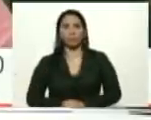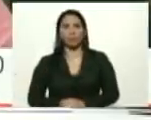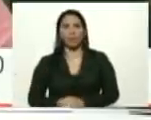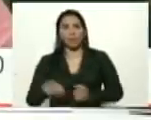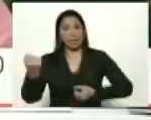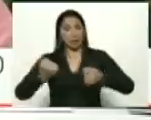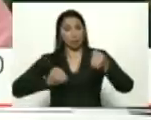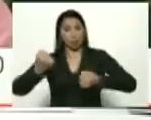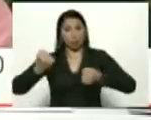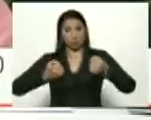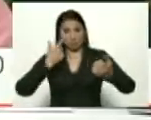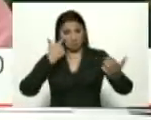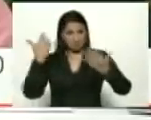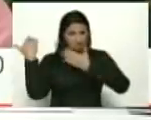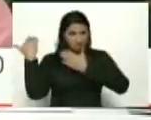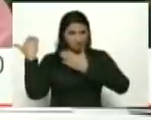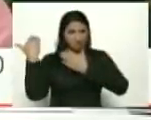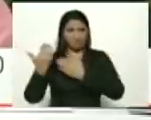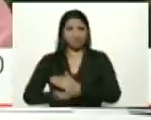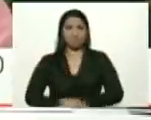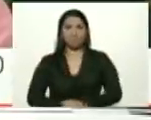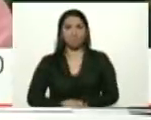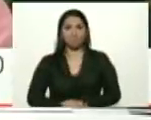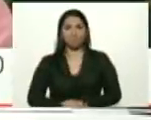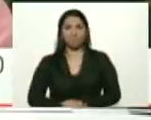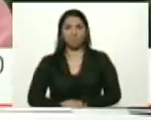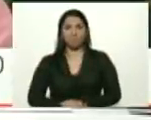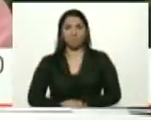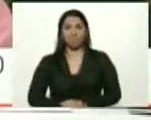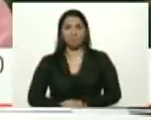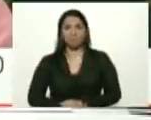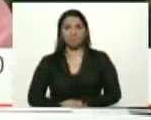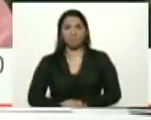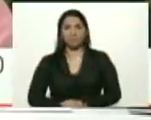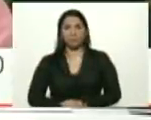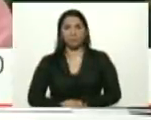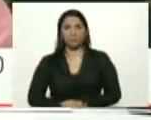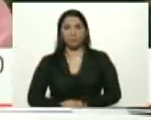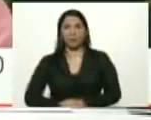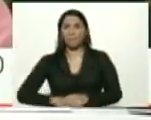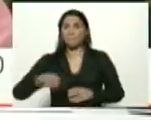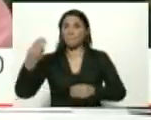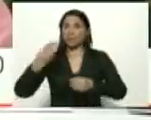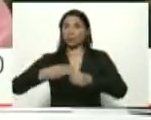tractores y esta maquinaria en petros.